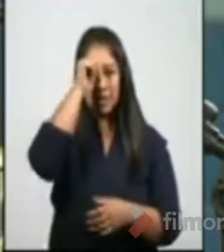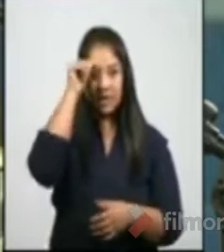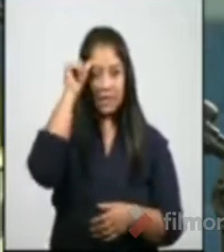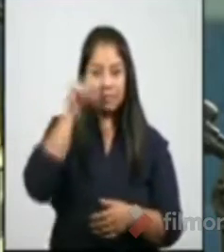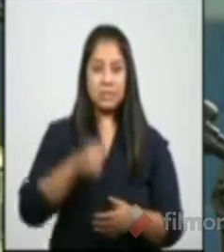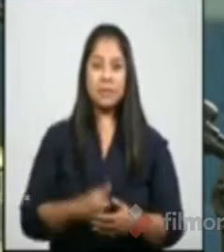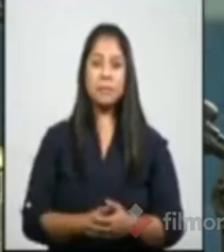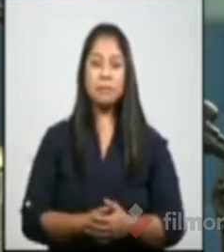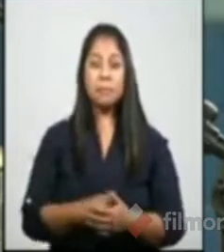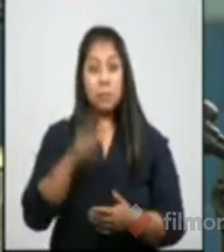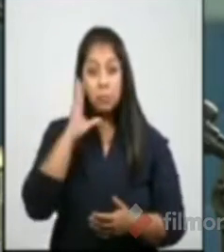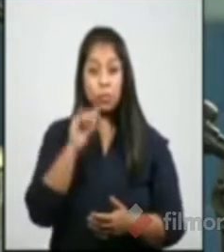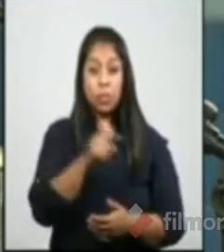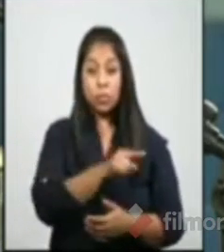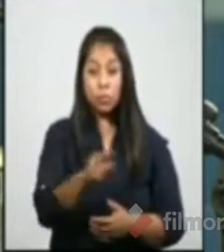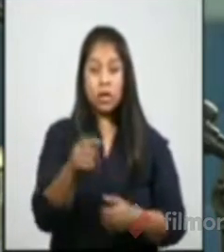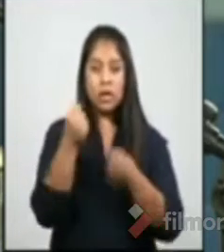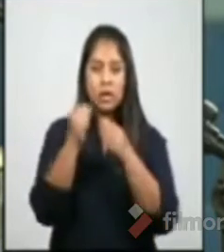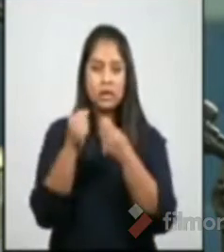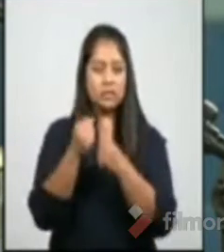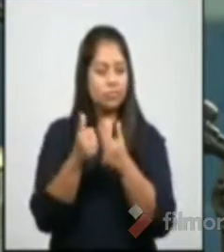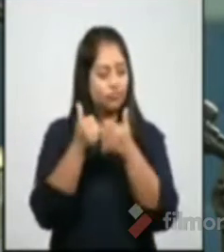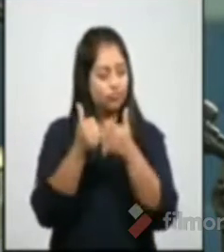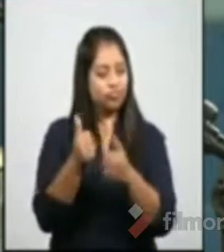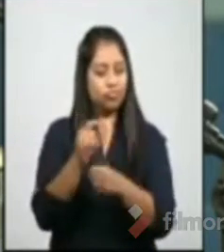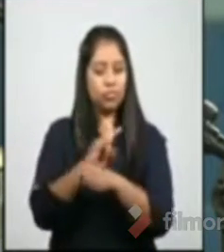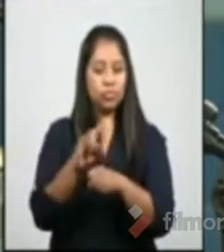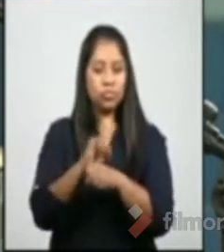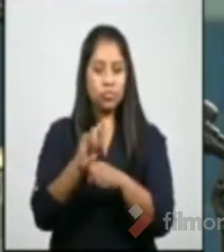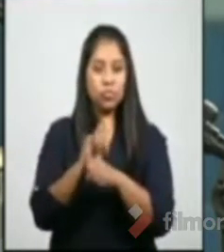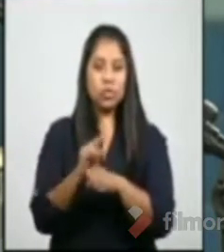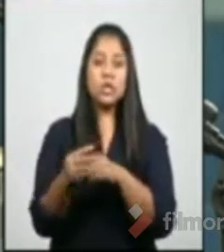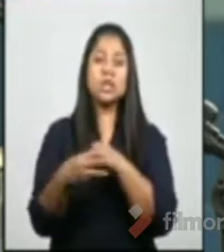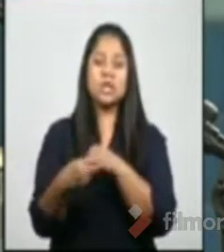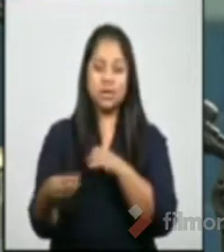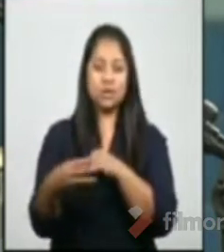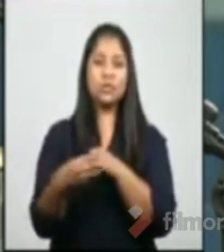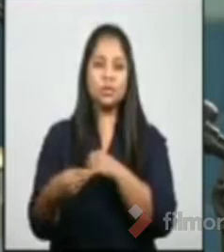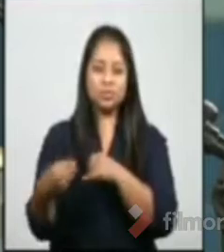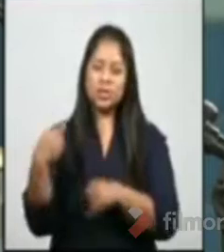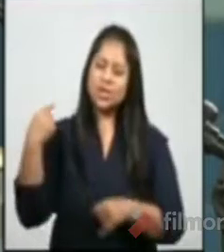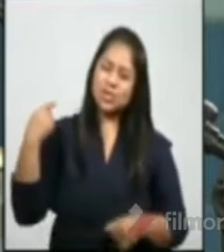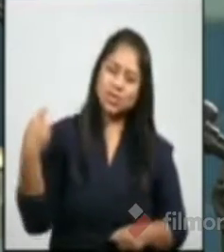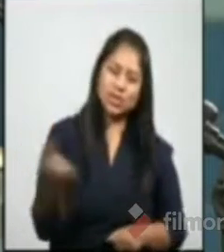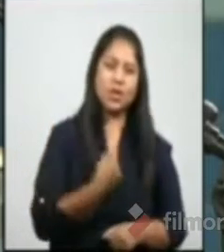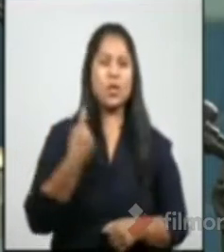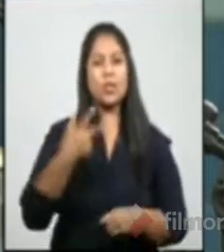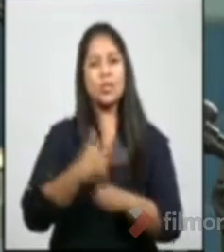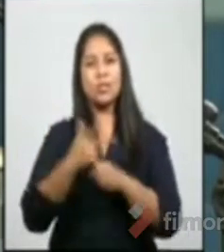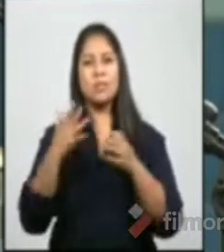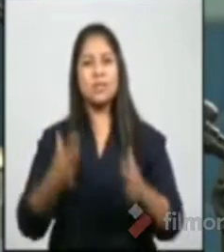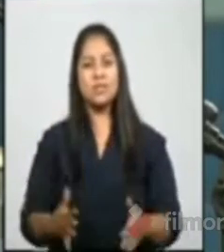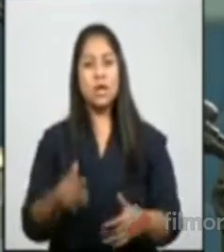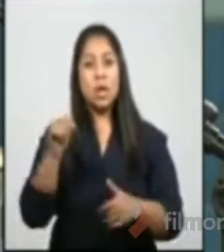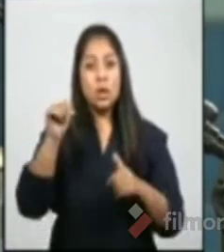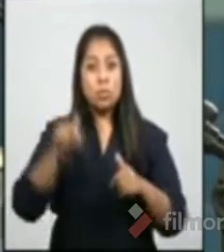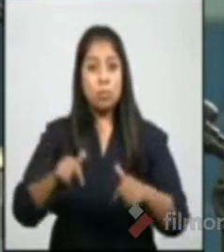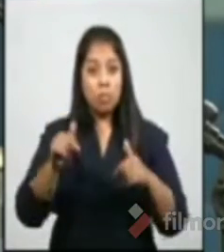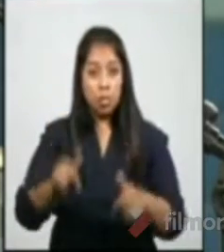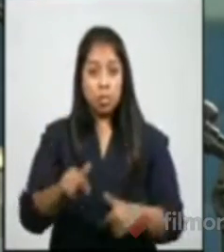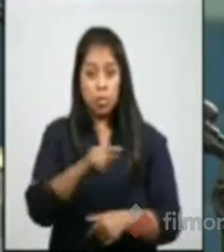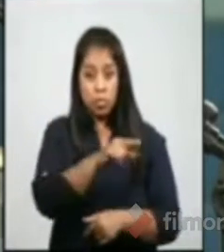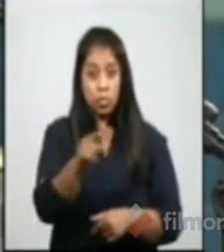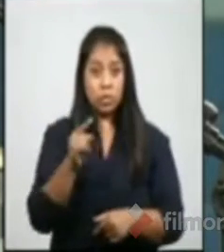Yamatei, por hacer un buen uso de los impuestos de todos los guatemaltecos, porque hoy está